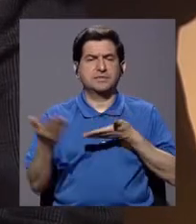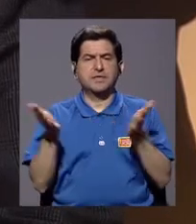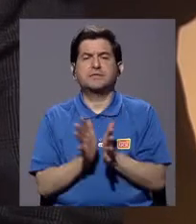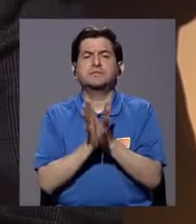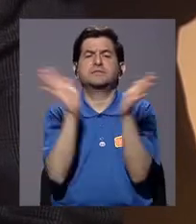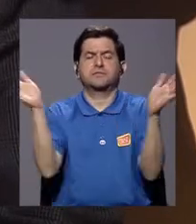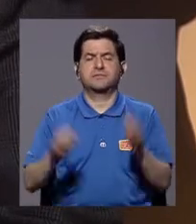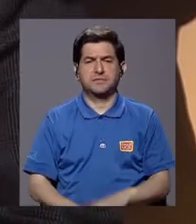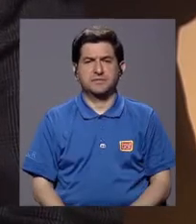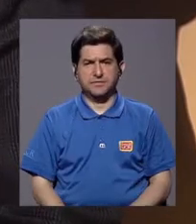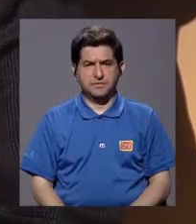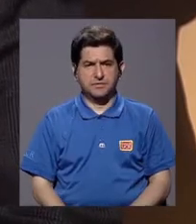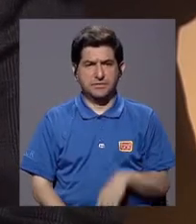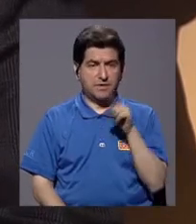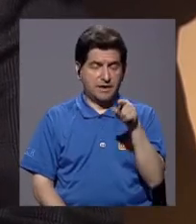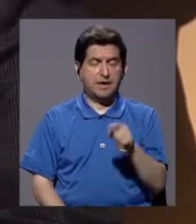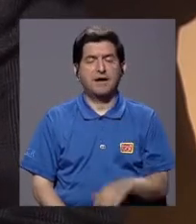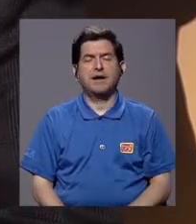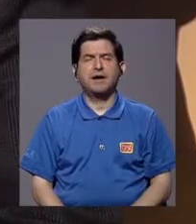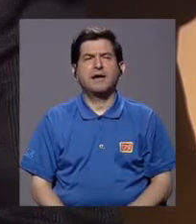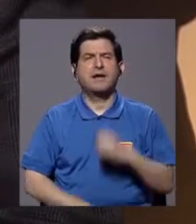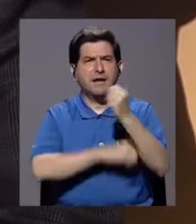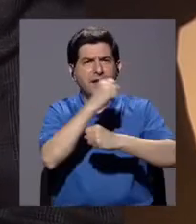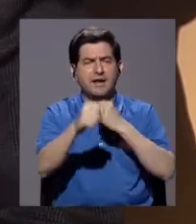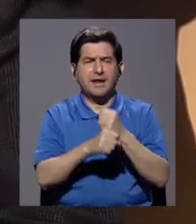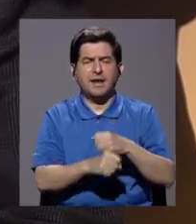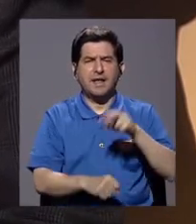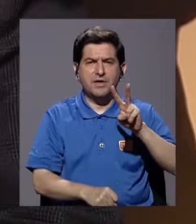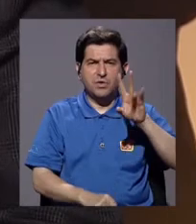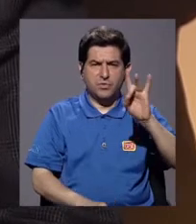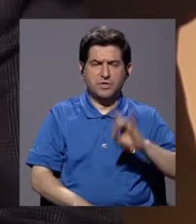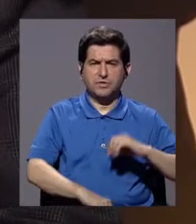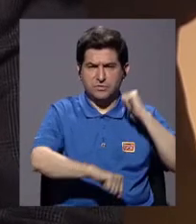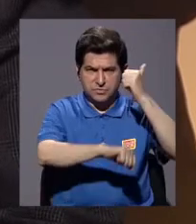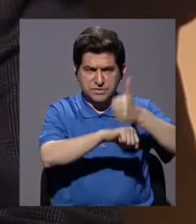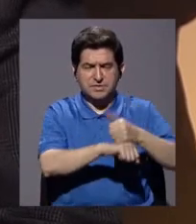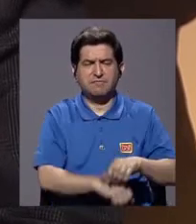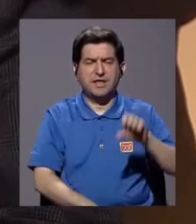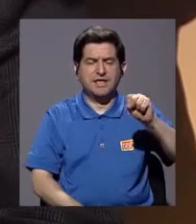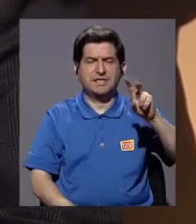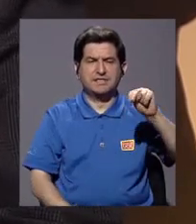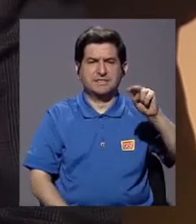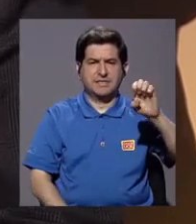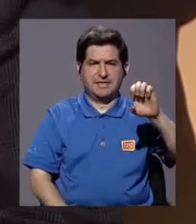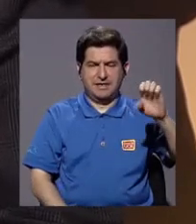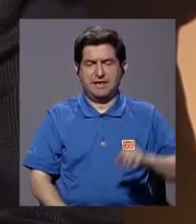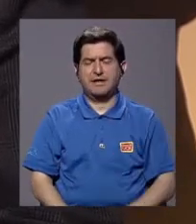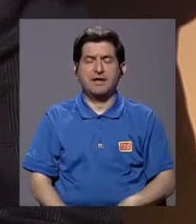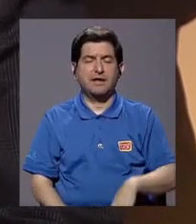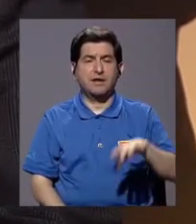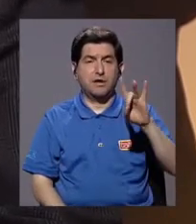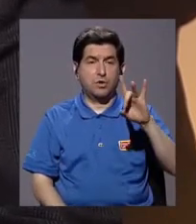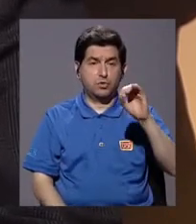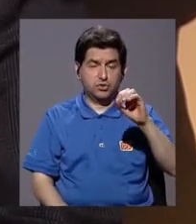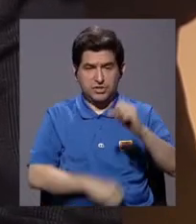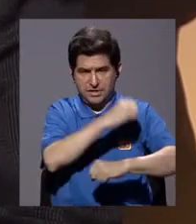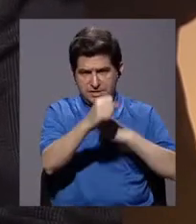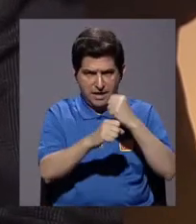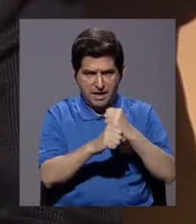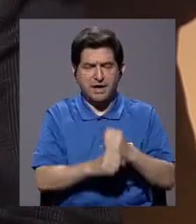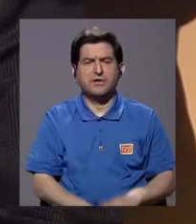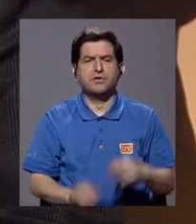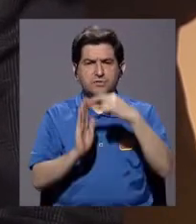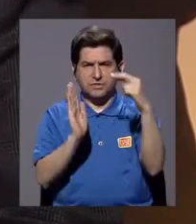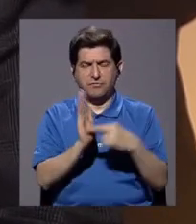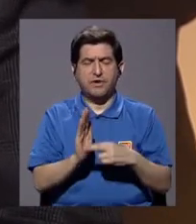público, y es que el ENE fue fundado en el año 28. Tenemos casi 90 años de regulación y en ese